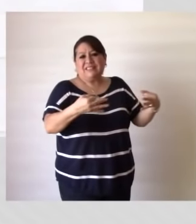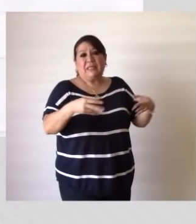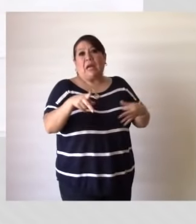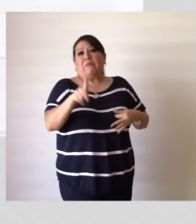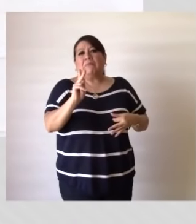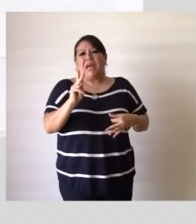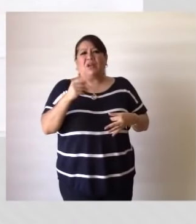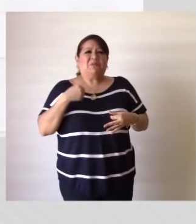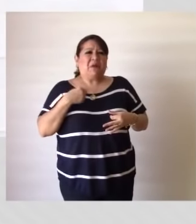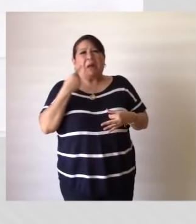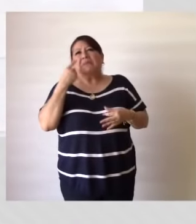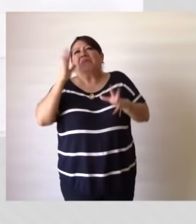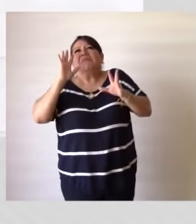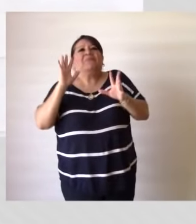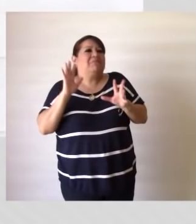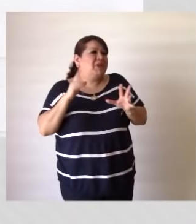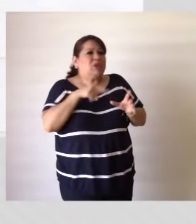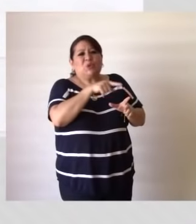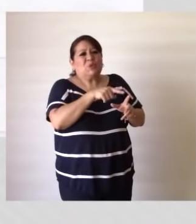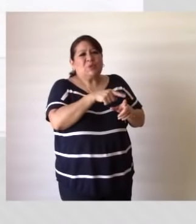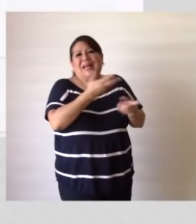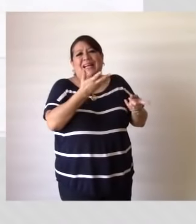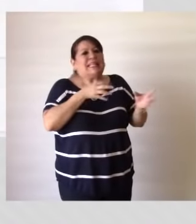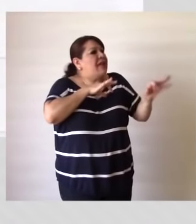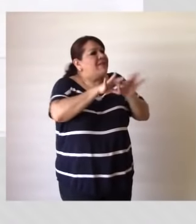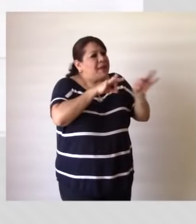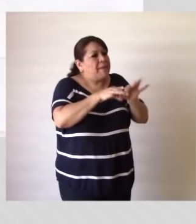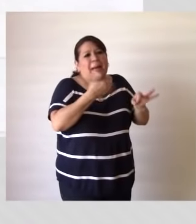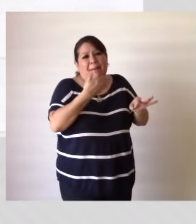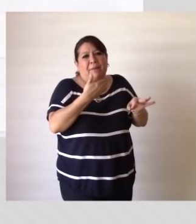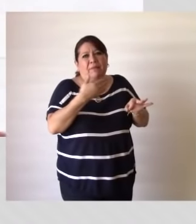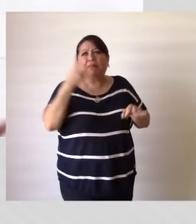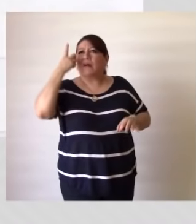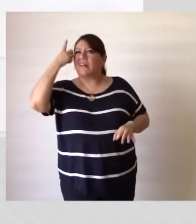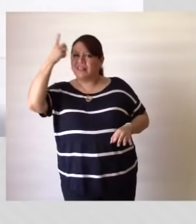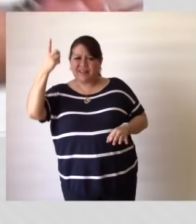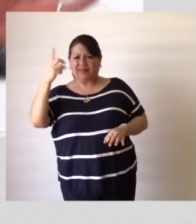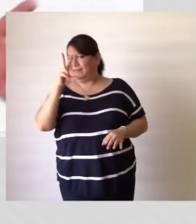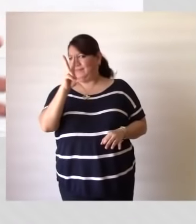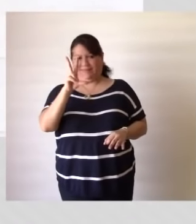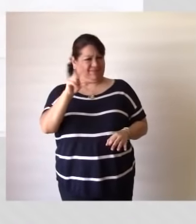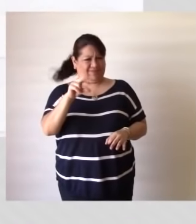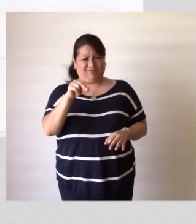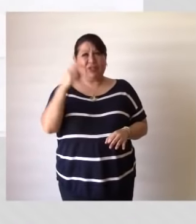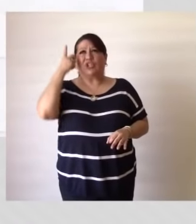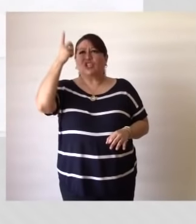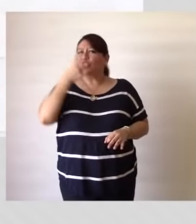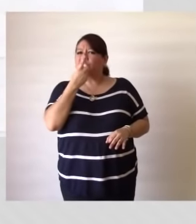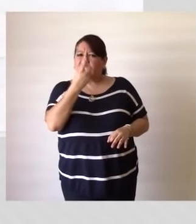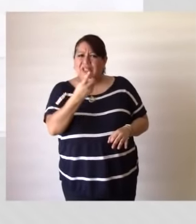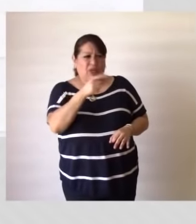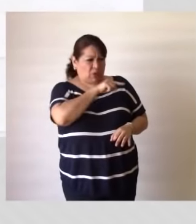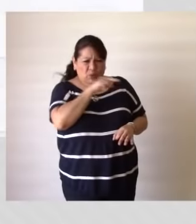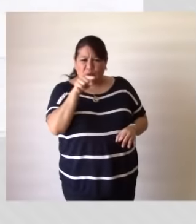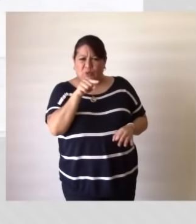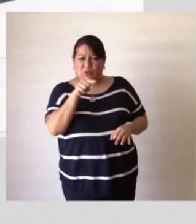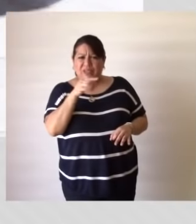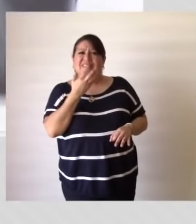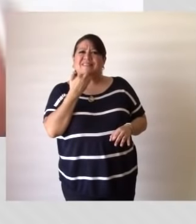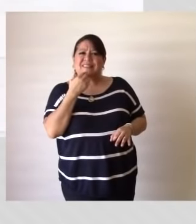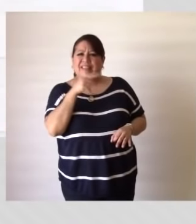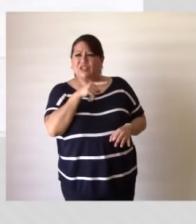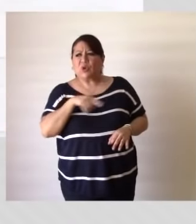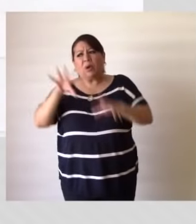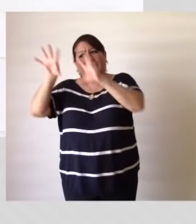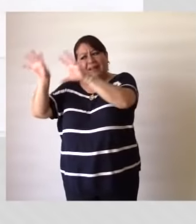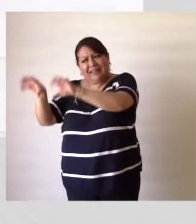y te va a salir bien dios nunca lo dijo así dios dijo le dijo israel te voy a sacar de egipto y te voy a llevar a una tierra donde